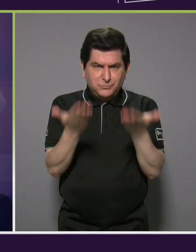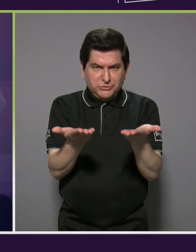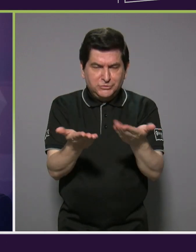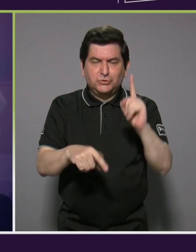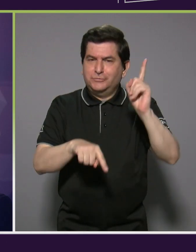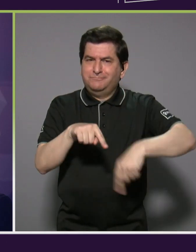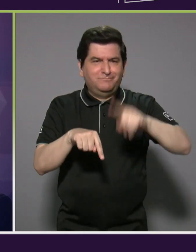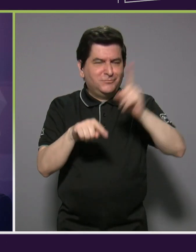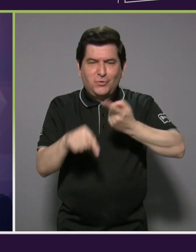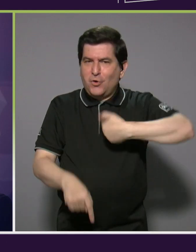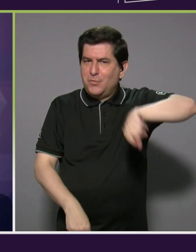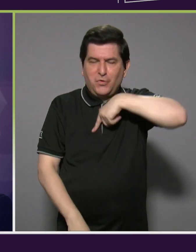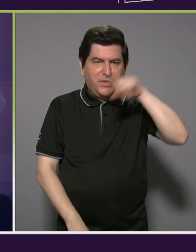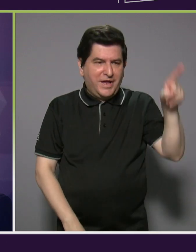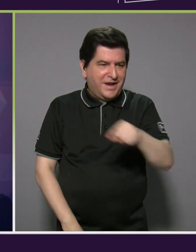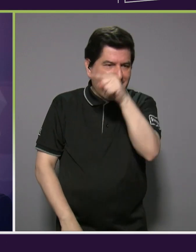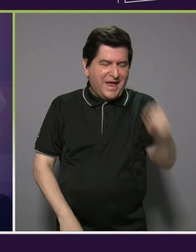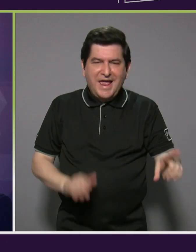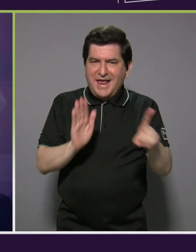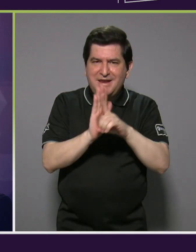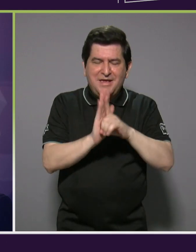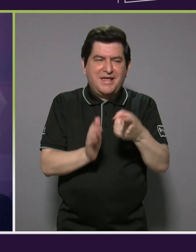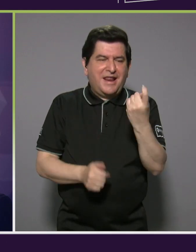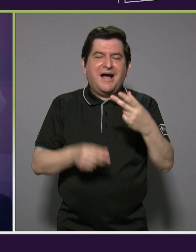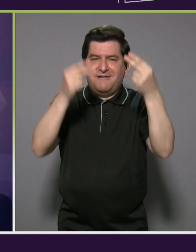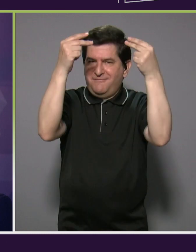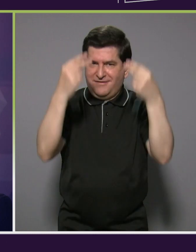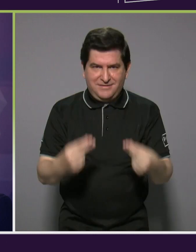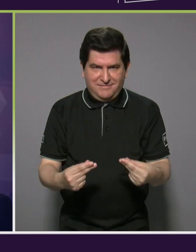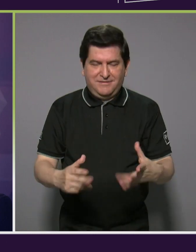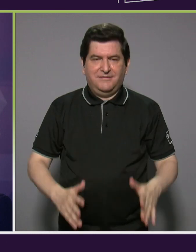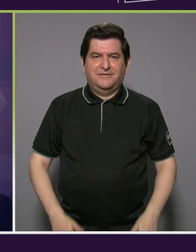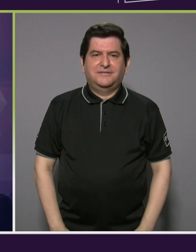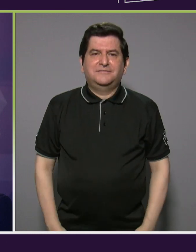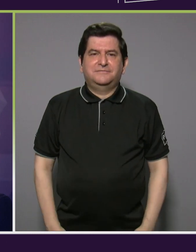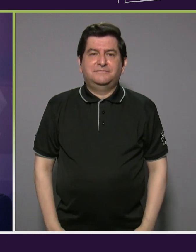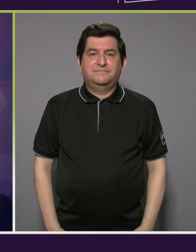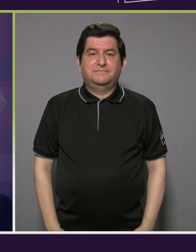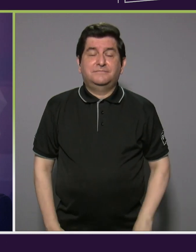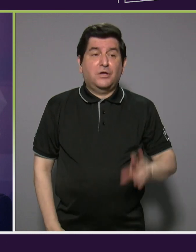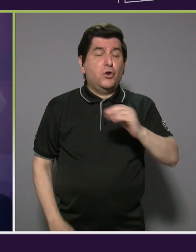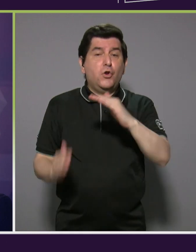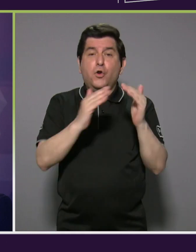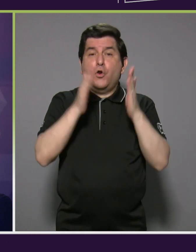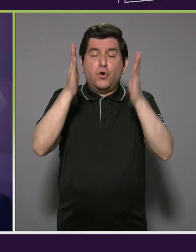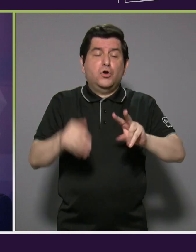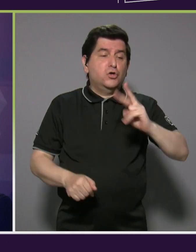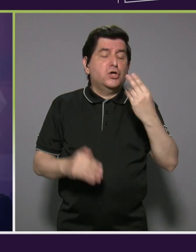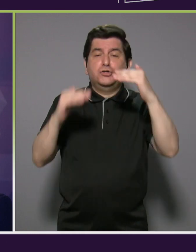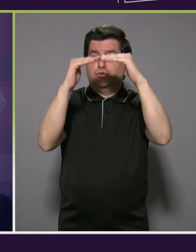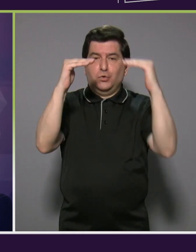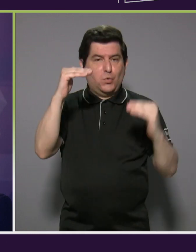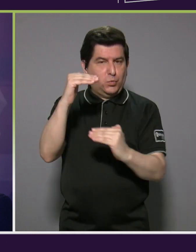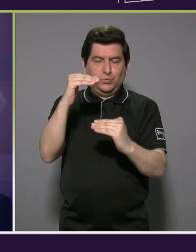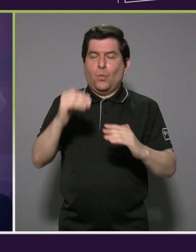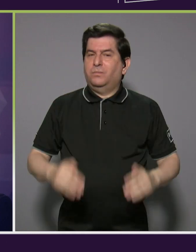podemos también eliminar derechos por falta de presupuesto. No somos ciudadanos de segunda